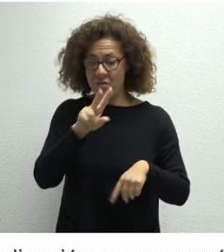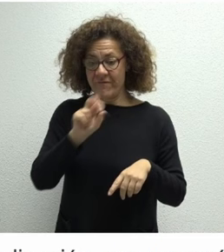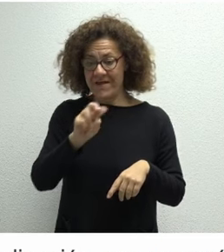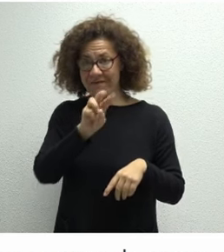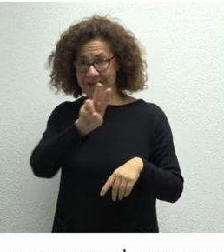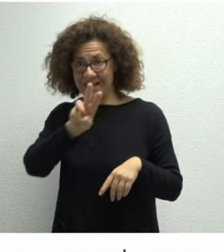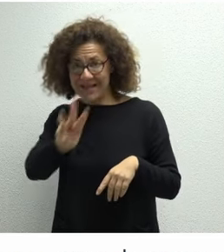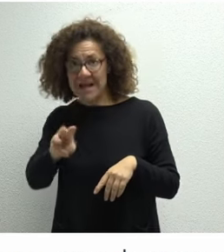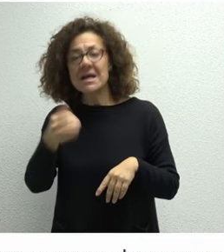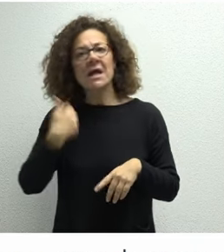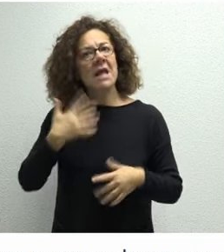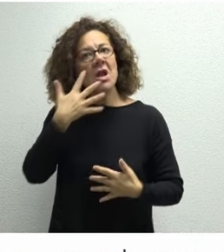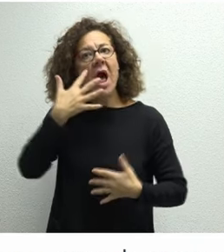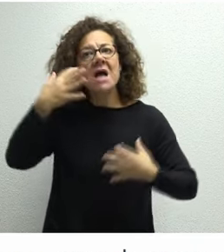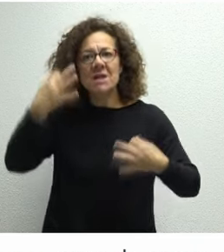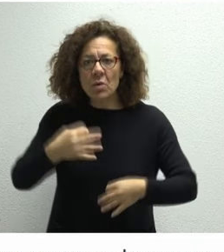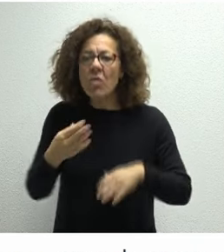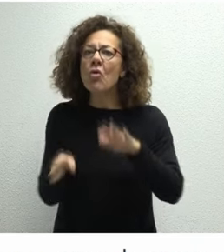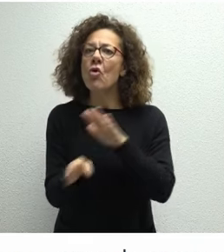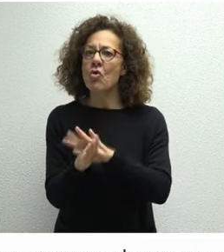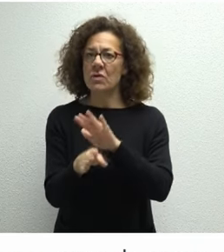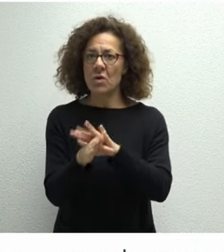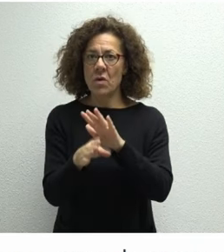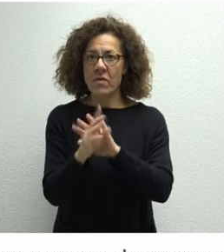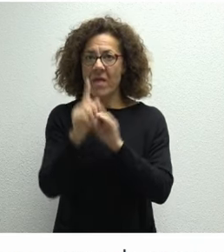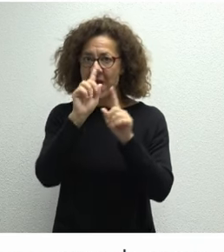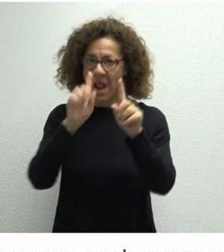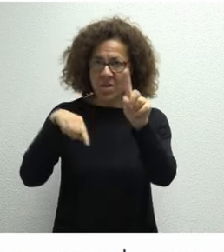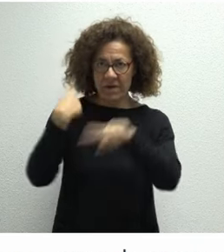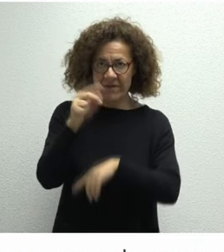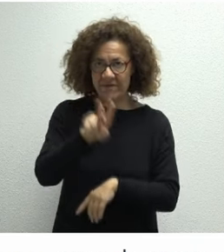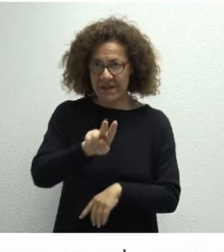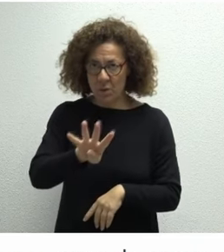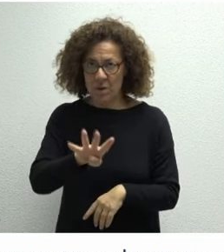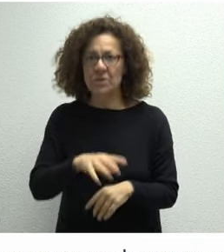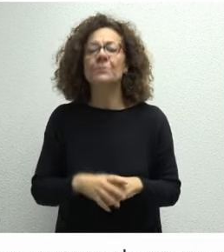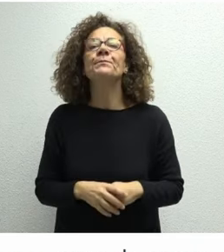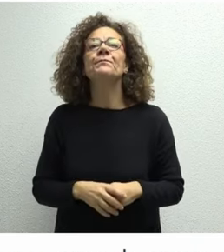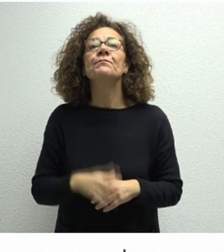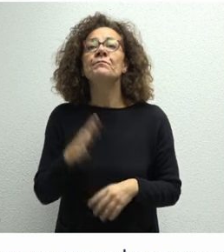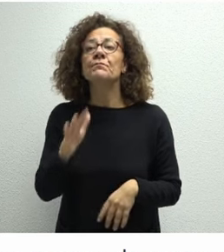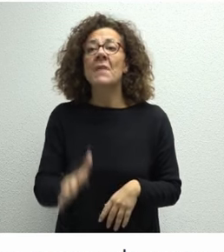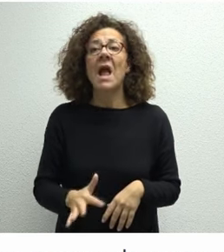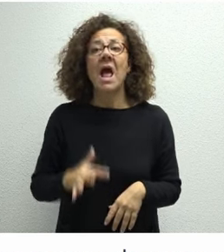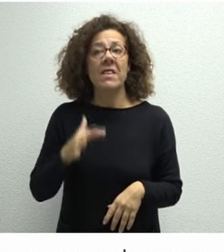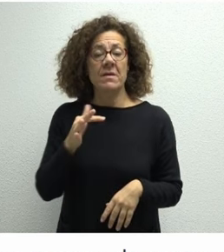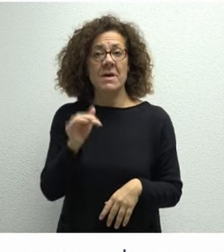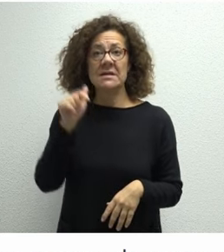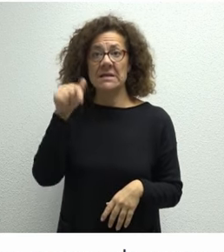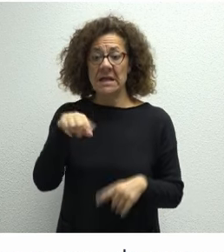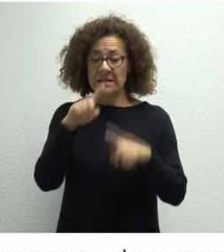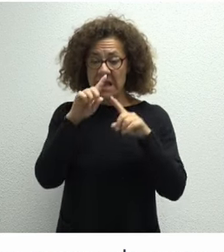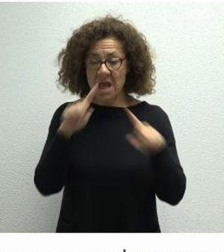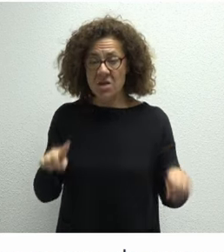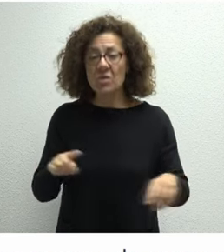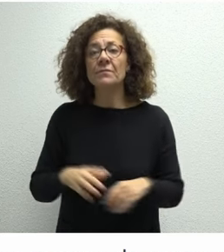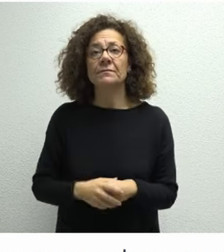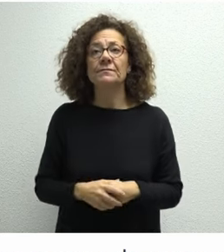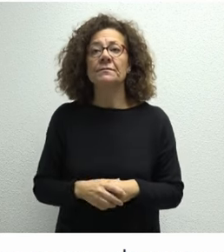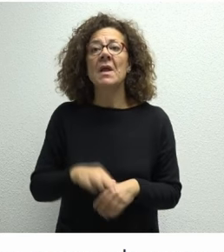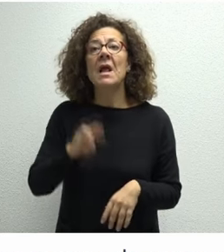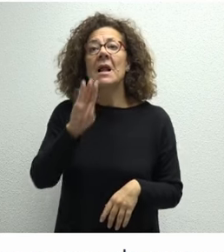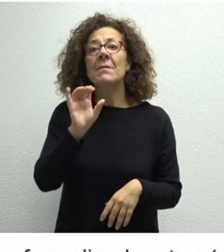que ya nos han asegurado que tiene continuación en 2024 Además este este año el